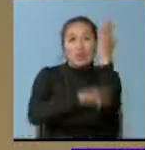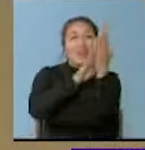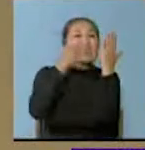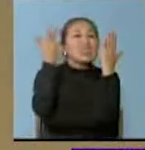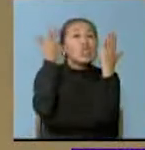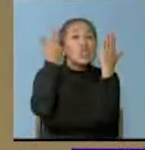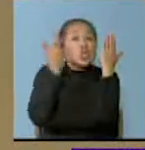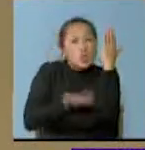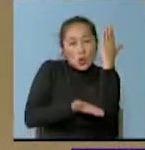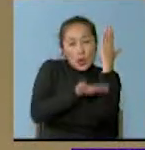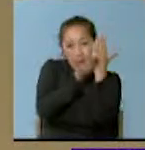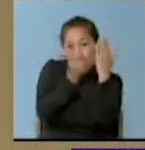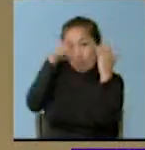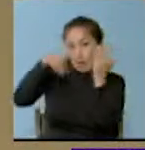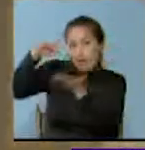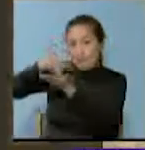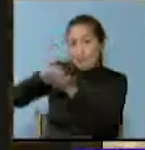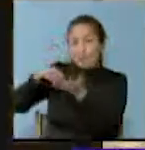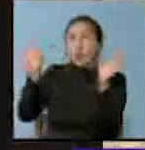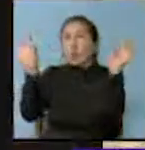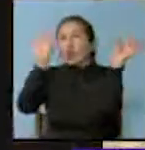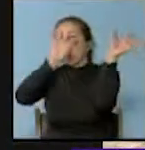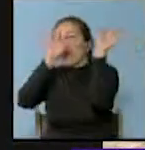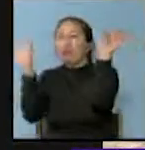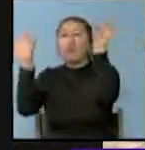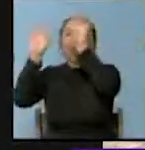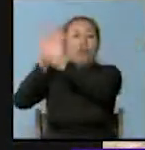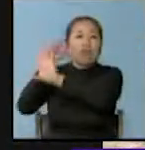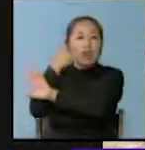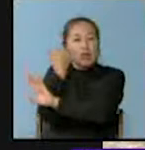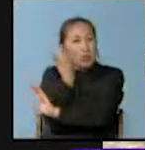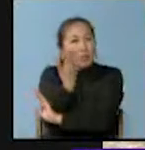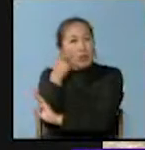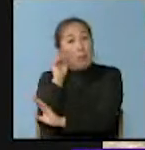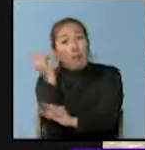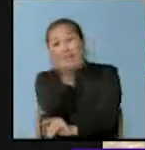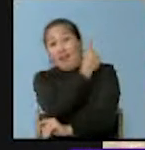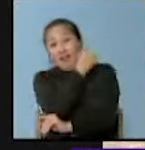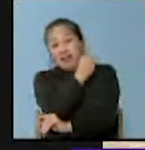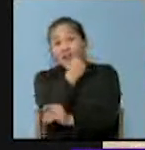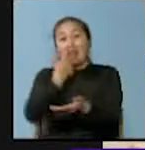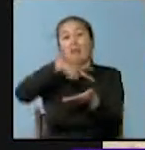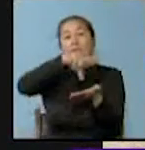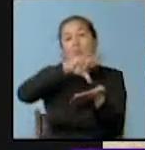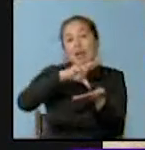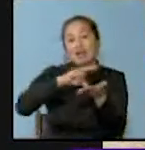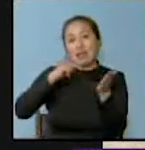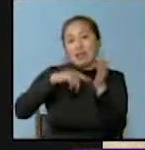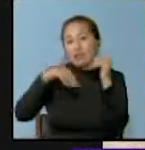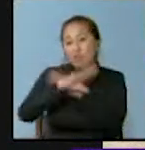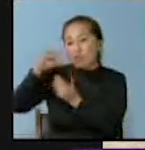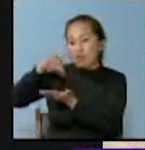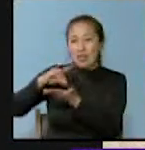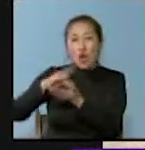décimas en estos momentos aquí en Perico. Está nublado, como ustedes pueden observar de fondo. Tenemos la plaza central de esta ciudad y estamos con el